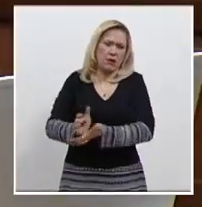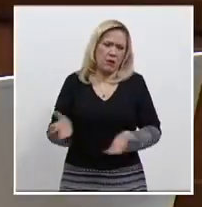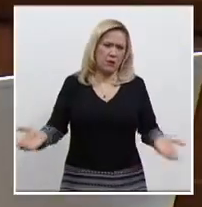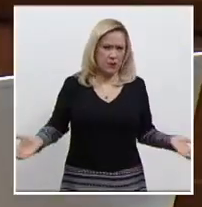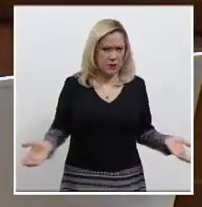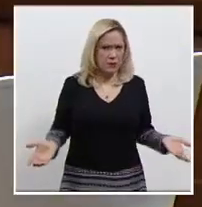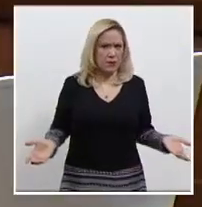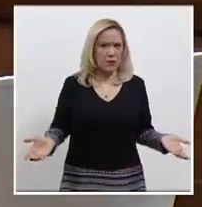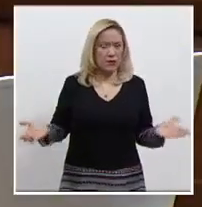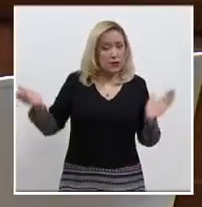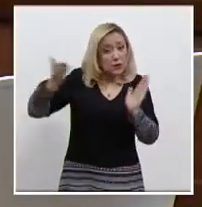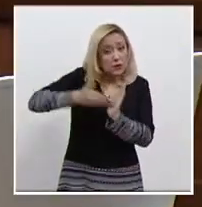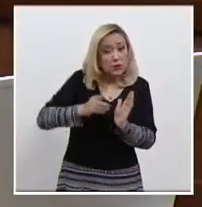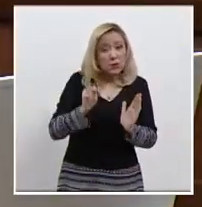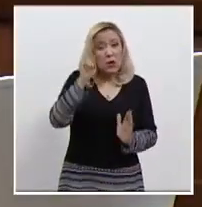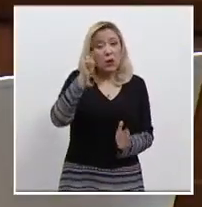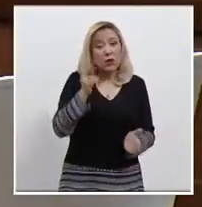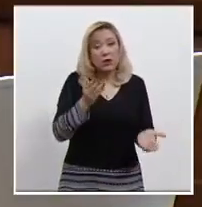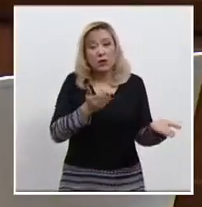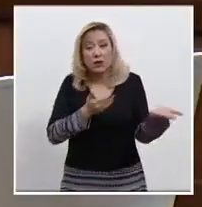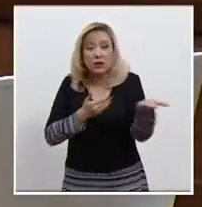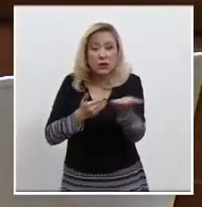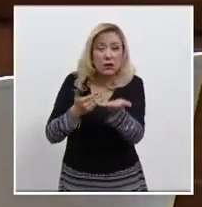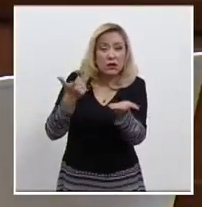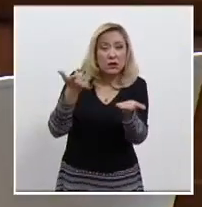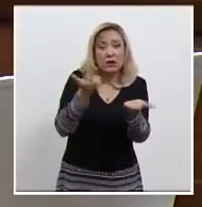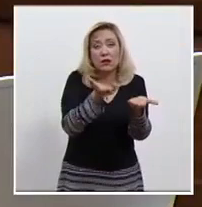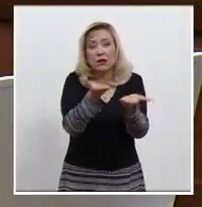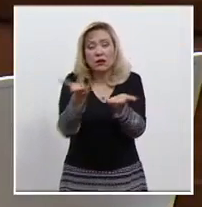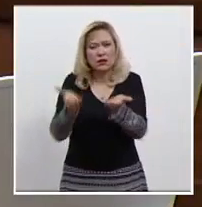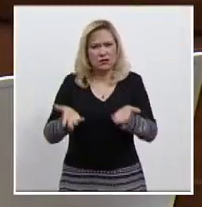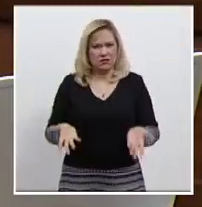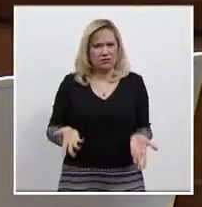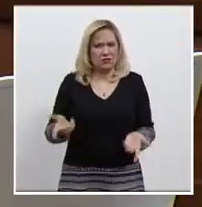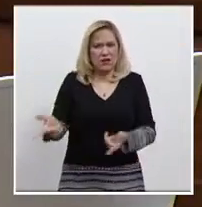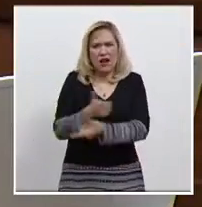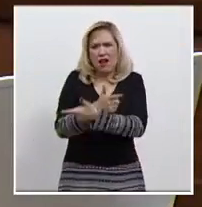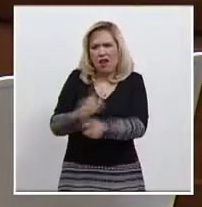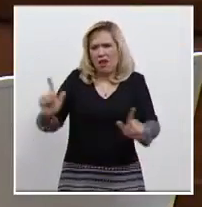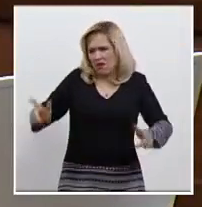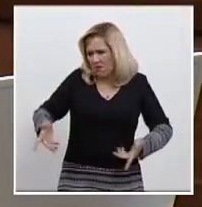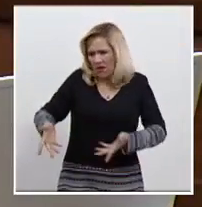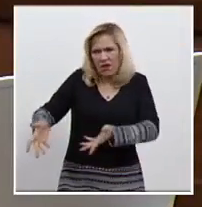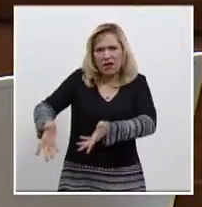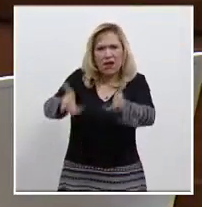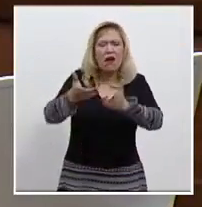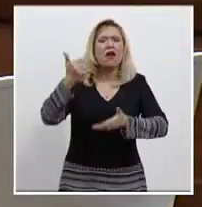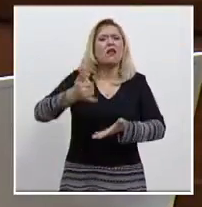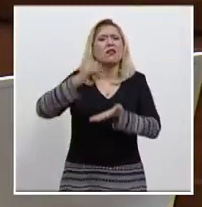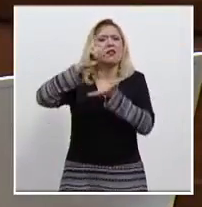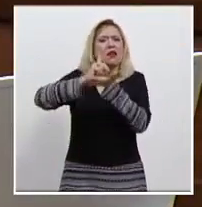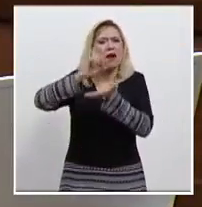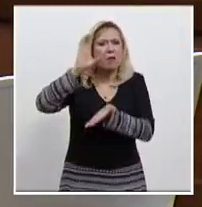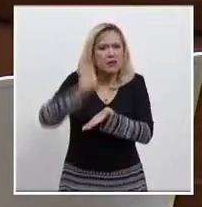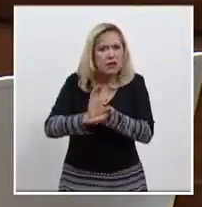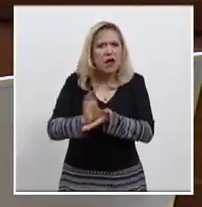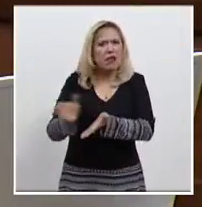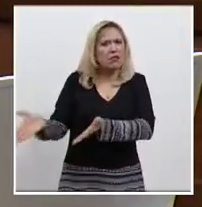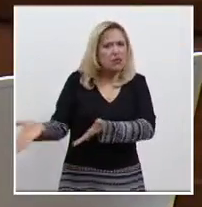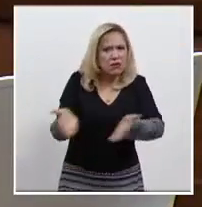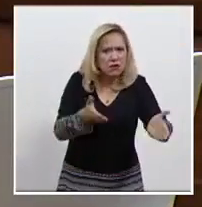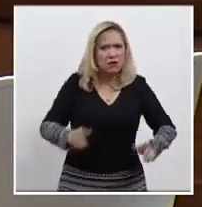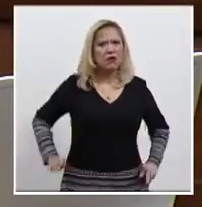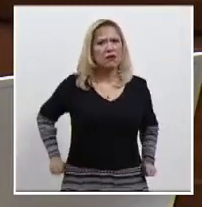sino que promueve la restricción de la libertad de tránsito de estas personas con discapacidad y no observa su